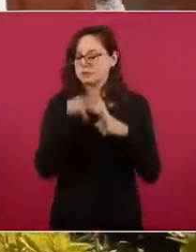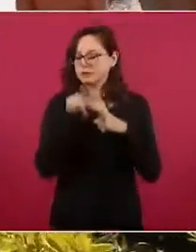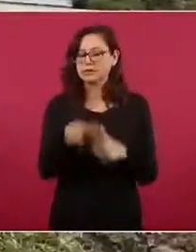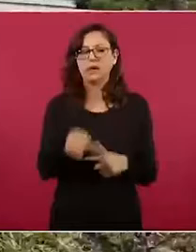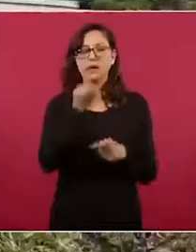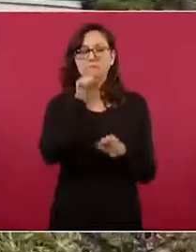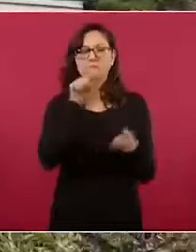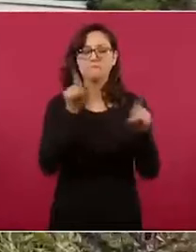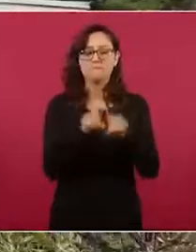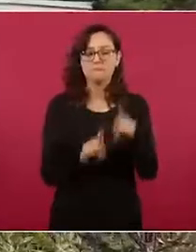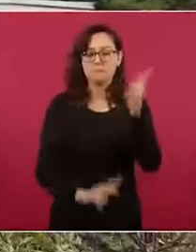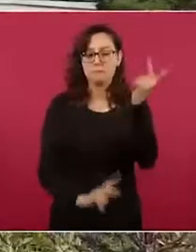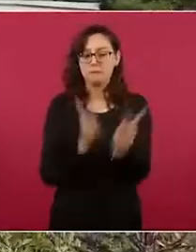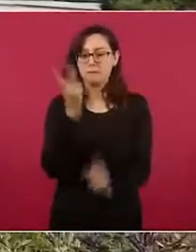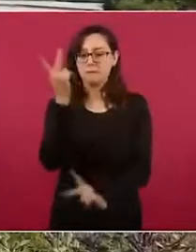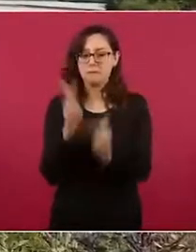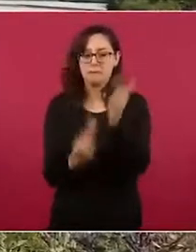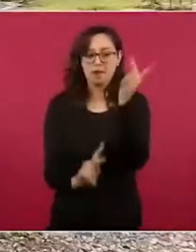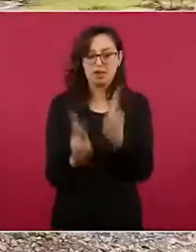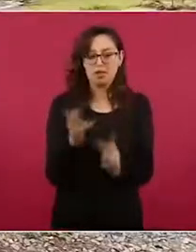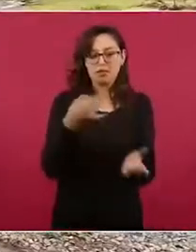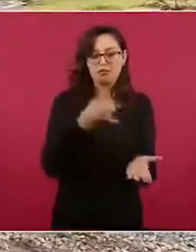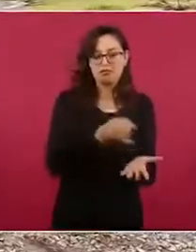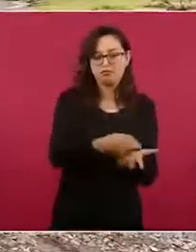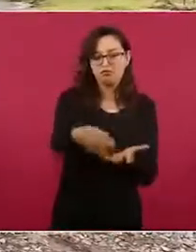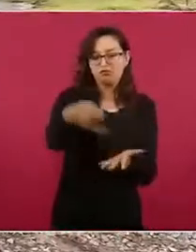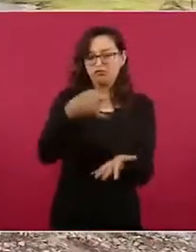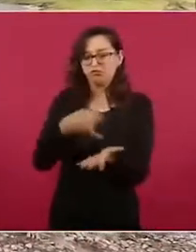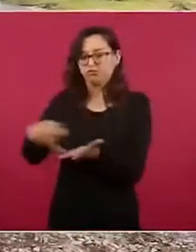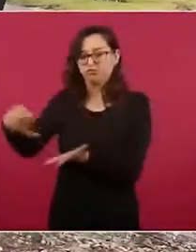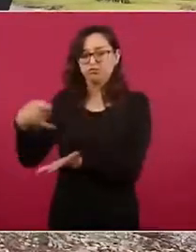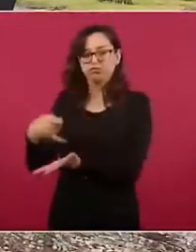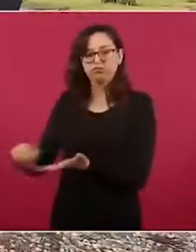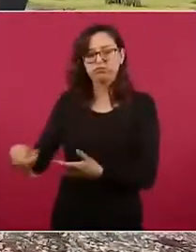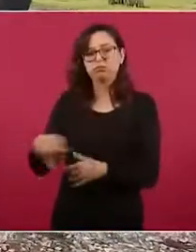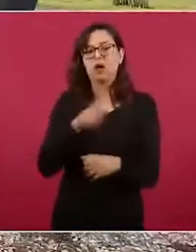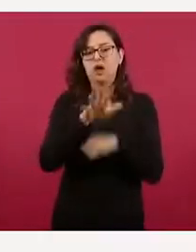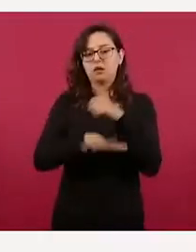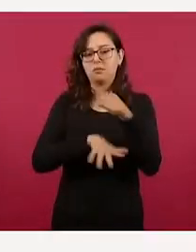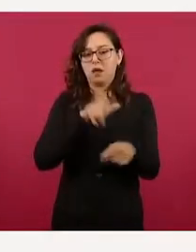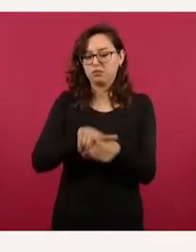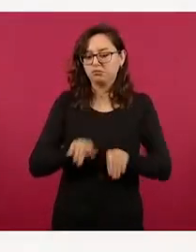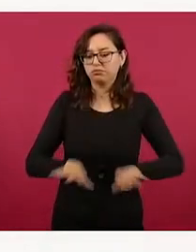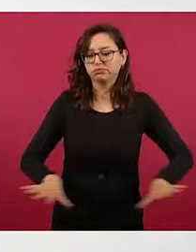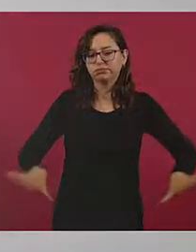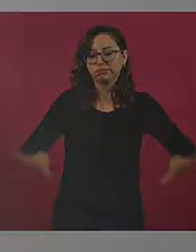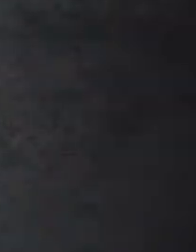trasplante de plantas de ornato desde el vivero hacia las áreas verdes de la refinería.